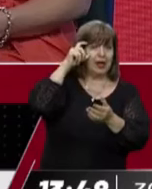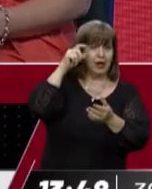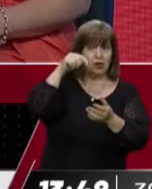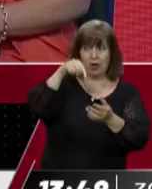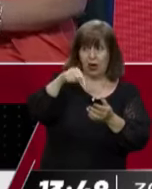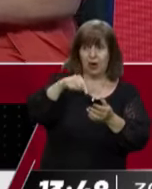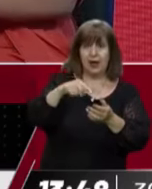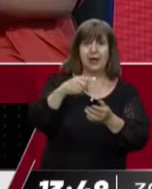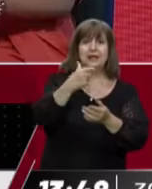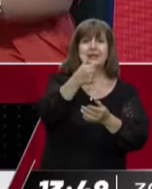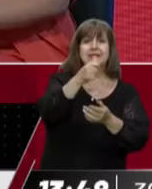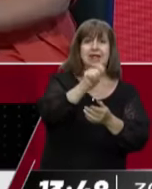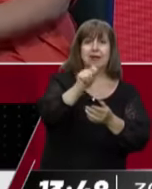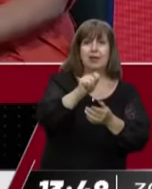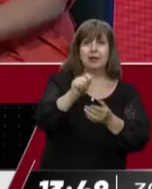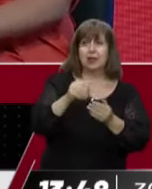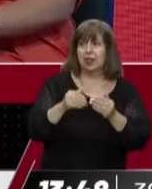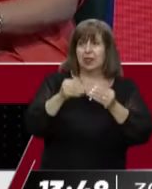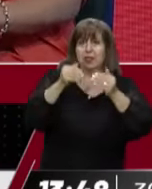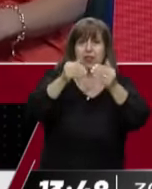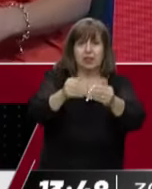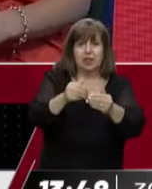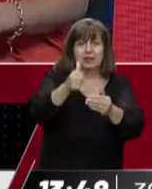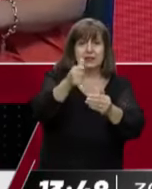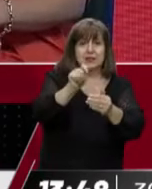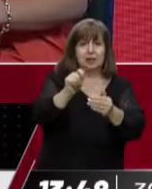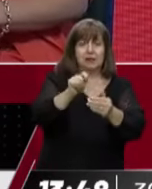pero con esta prórroga se prolongaría hasta